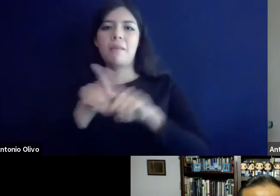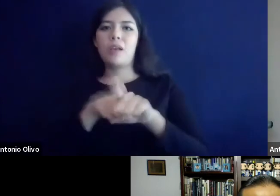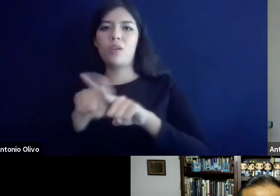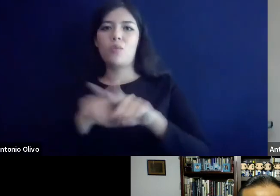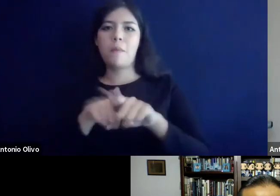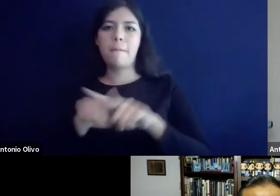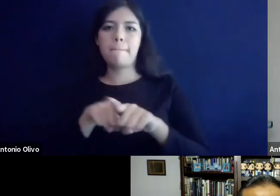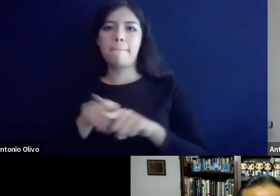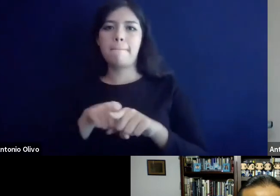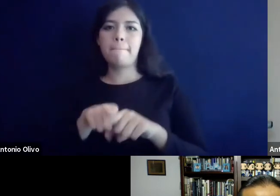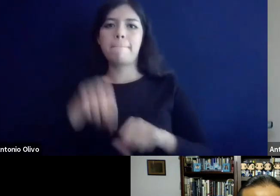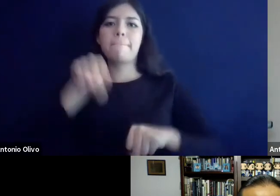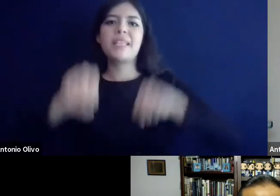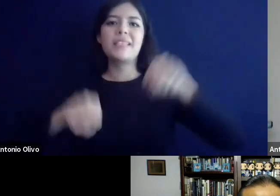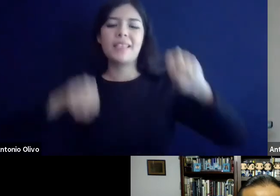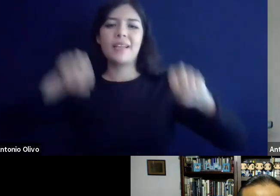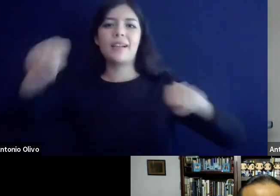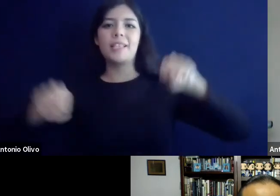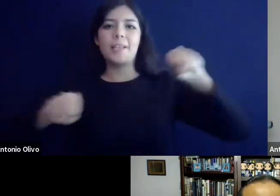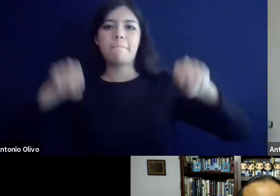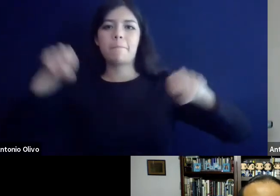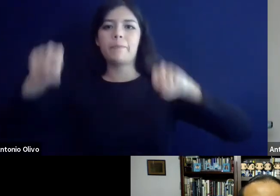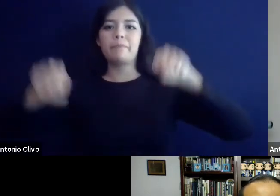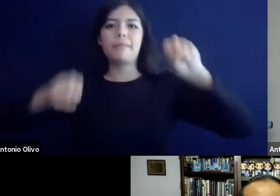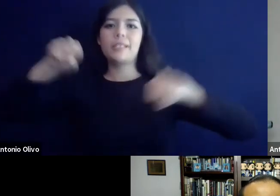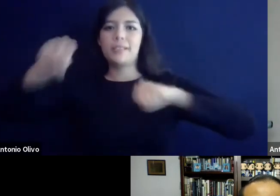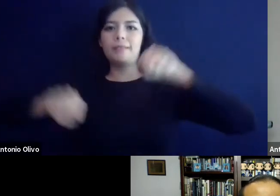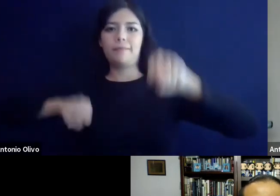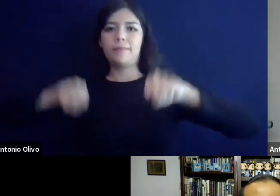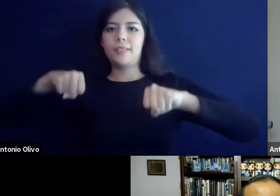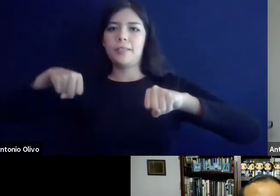yo era así de, quiero bicicleta, ¿no? O sea, así, ¿no?